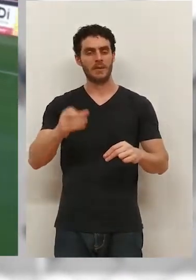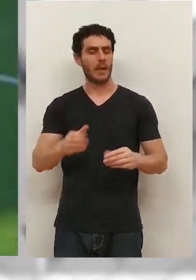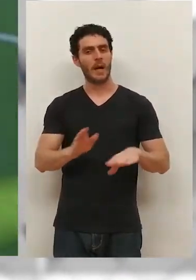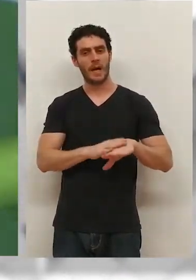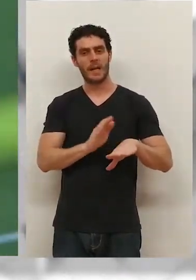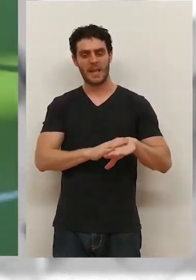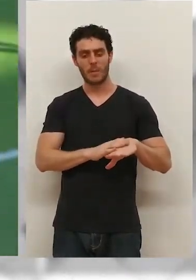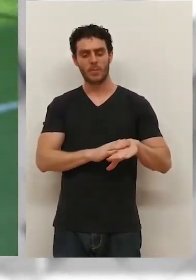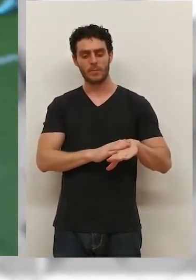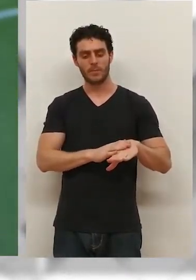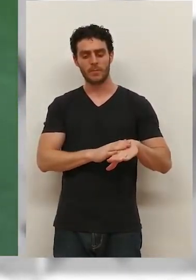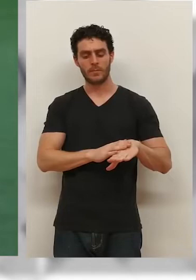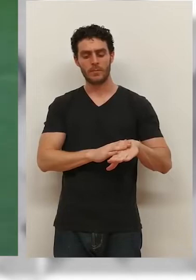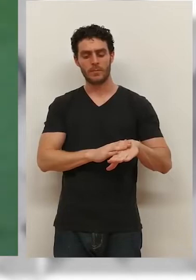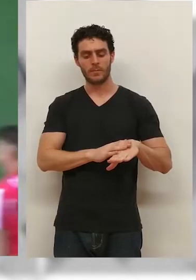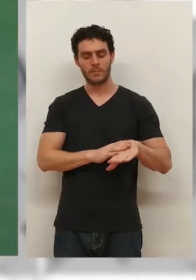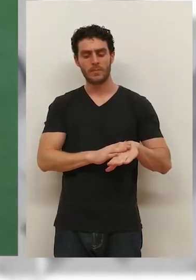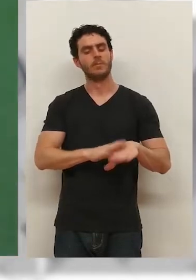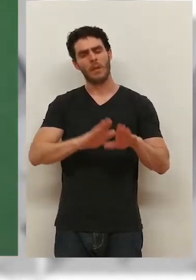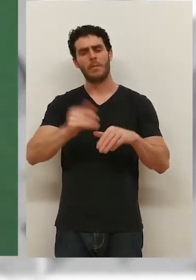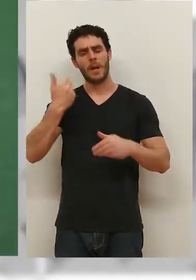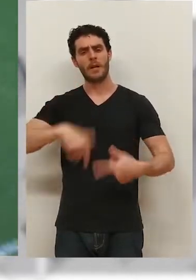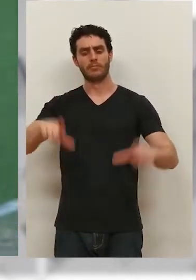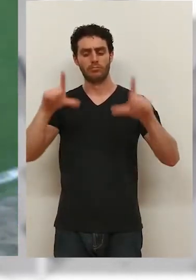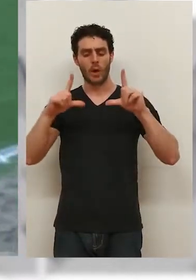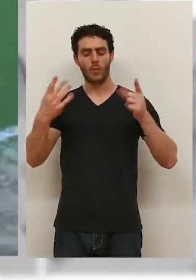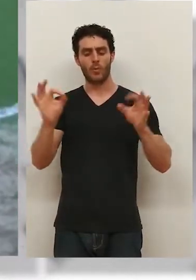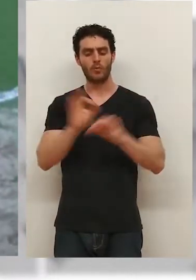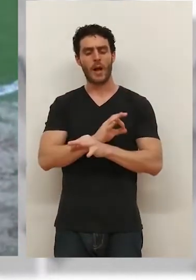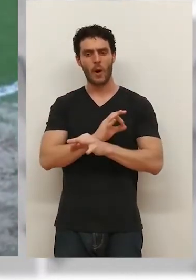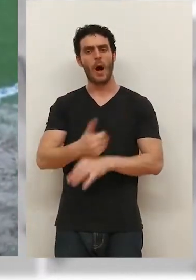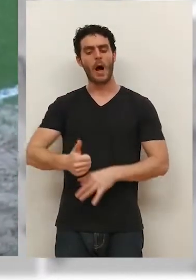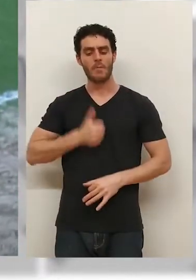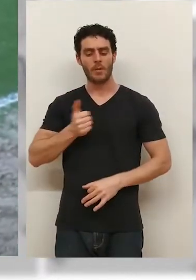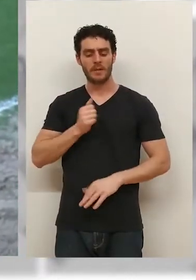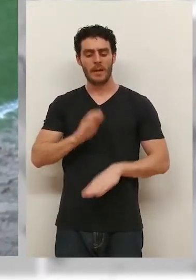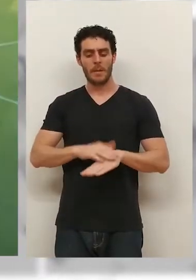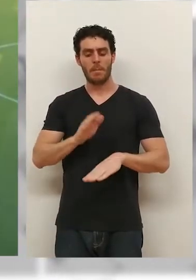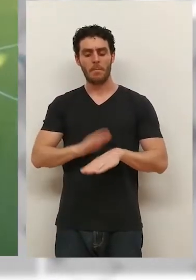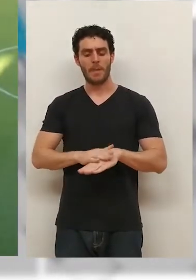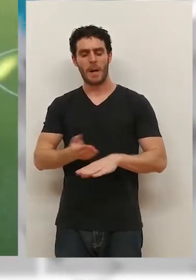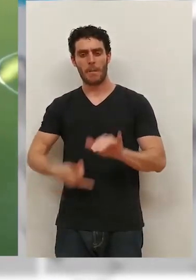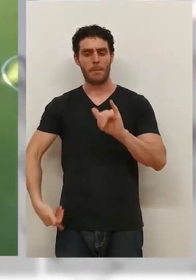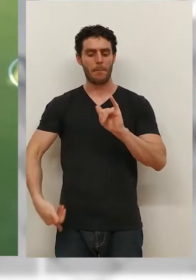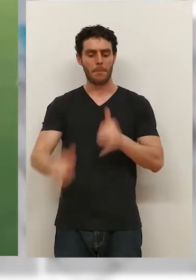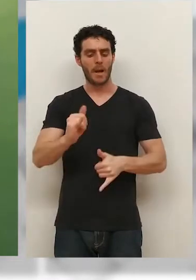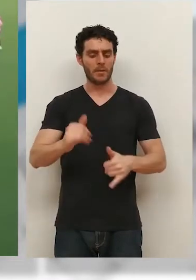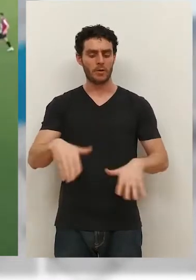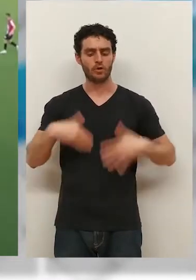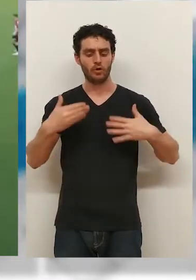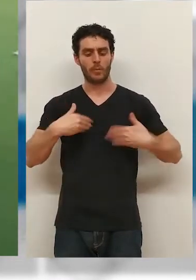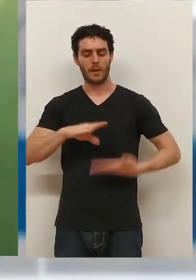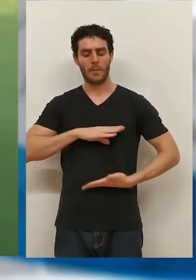línea de fondo y asistió en este caso a un Jesús Rueda que sin querer introdujo la pelota en su portería. Tras el paso